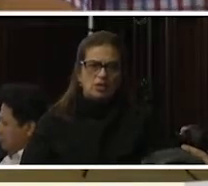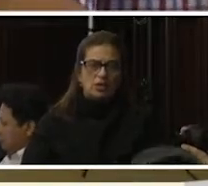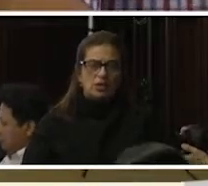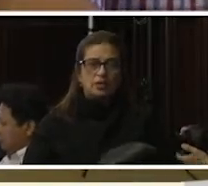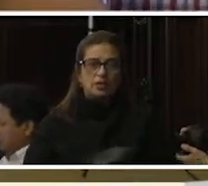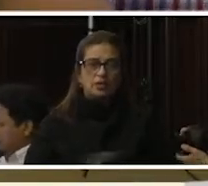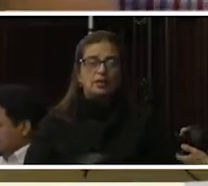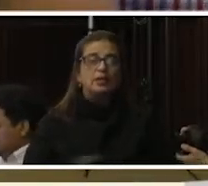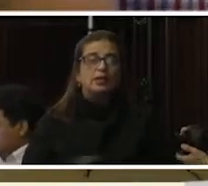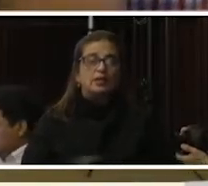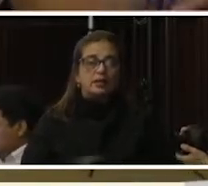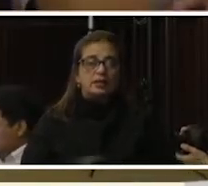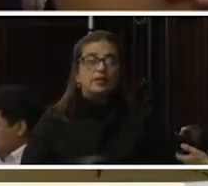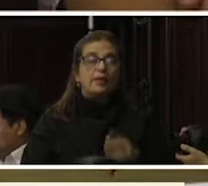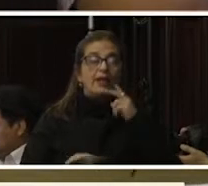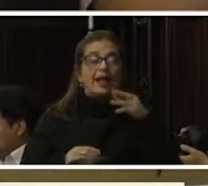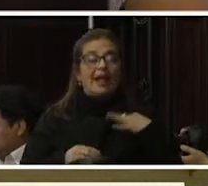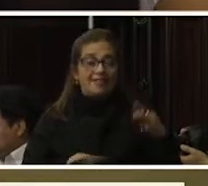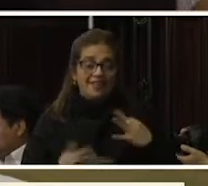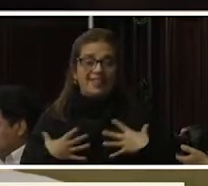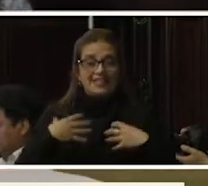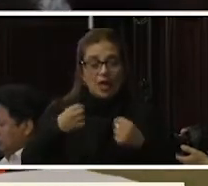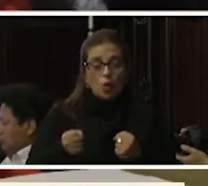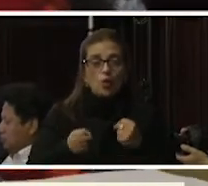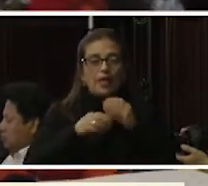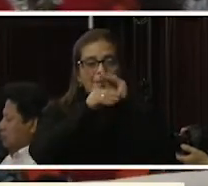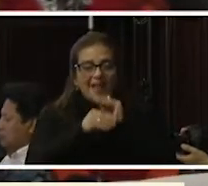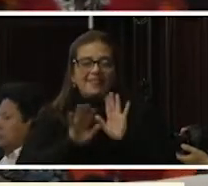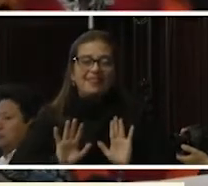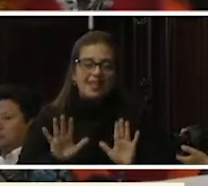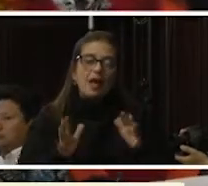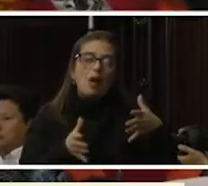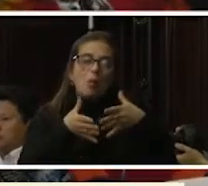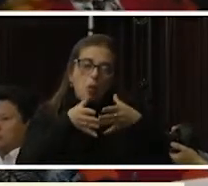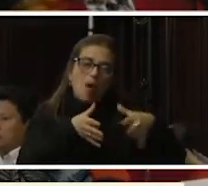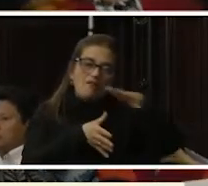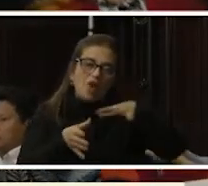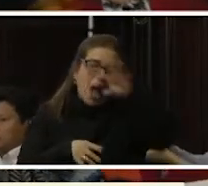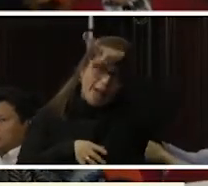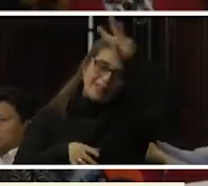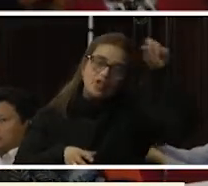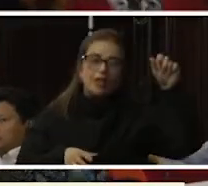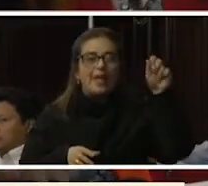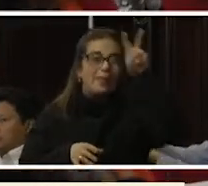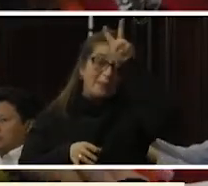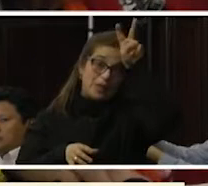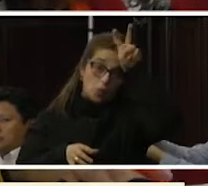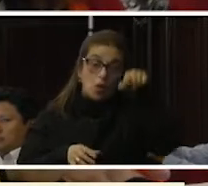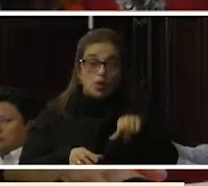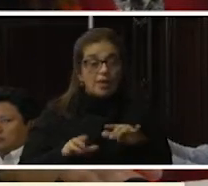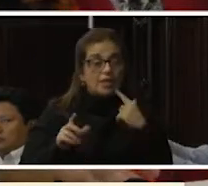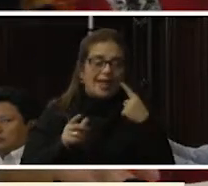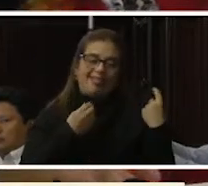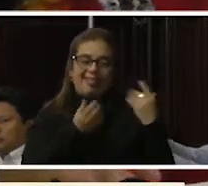La vida, salud, subsistencia y territorio de los pueblos en aislamiento y contacto inicial de la Amazonía peruana vienen siendo vulnerados por el